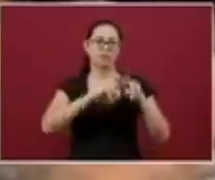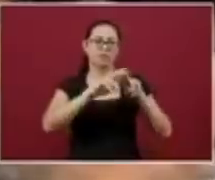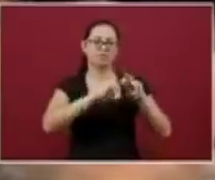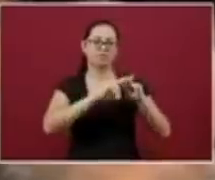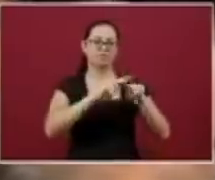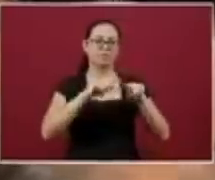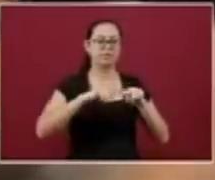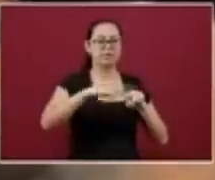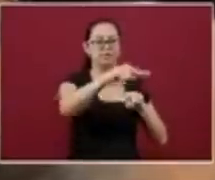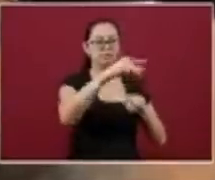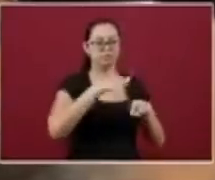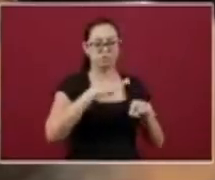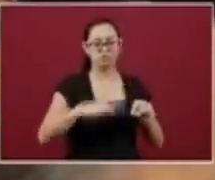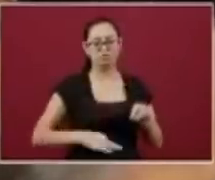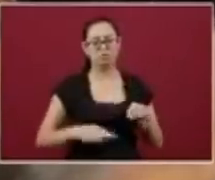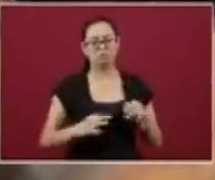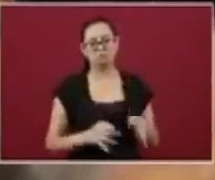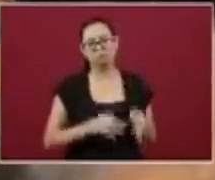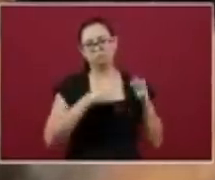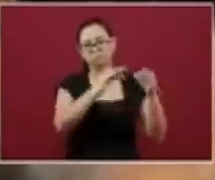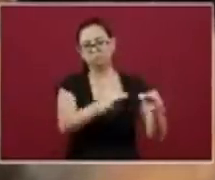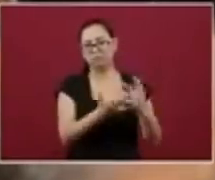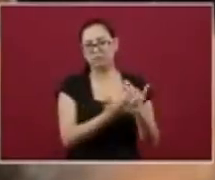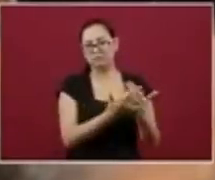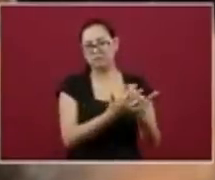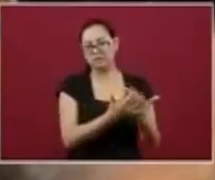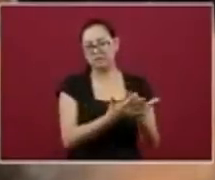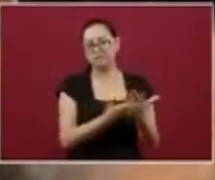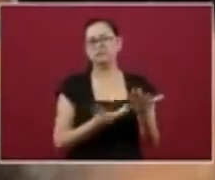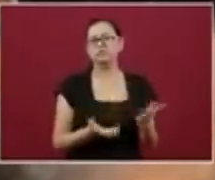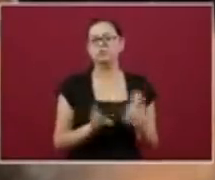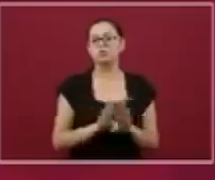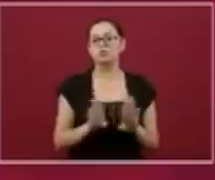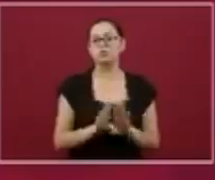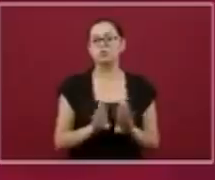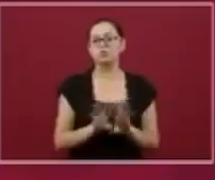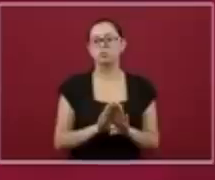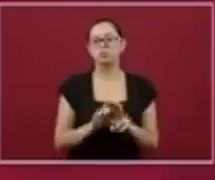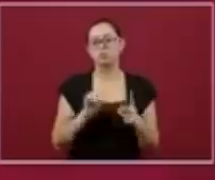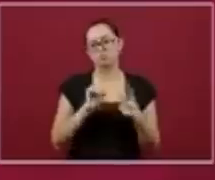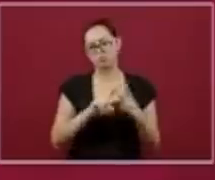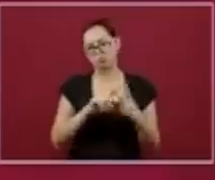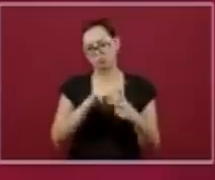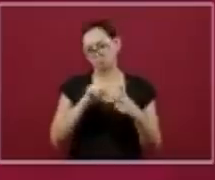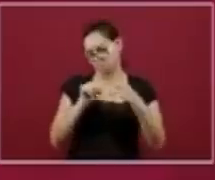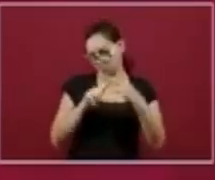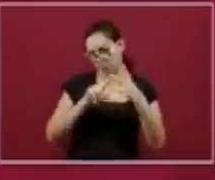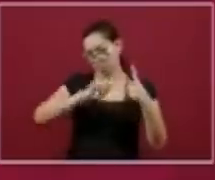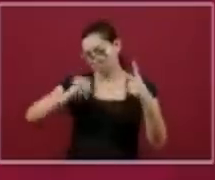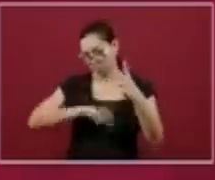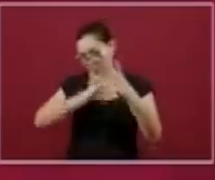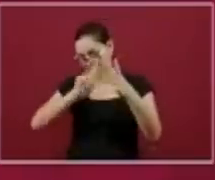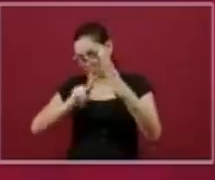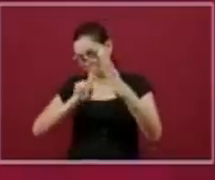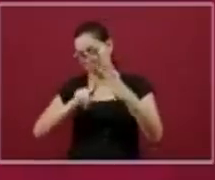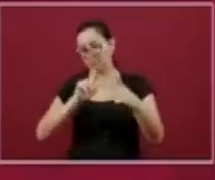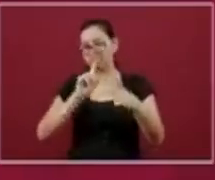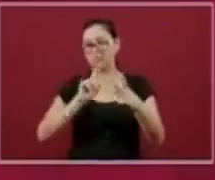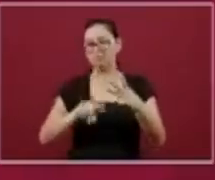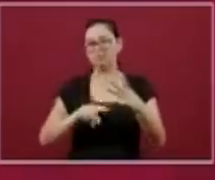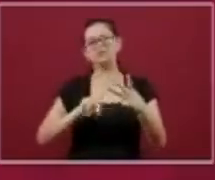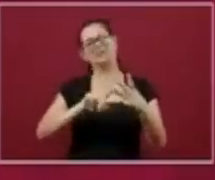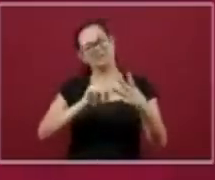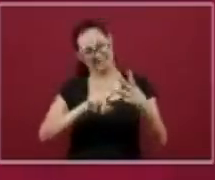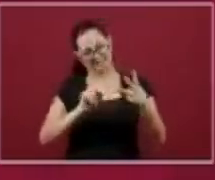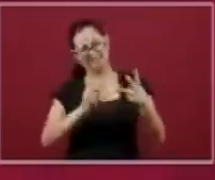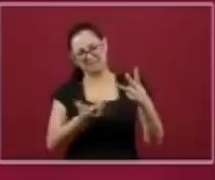va a quedar pospuesto. Esto por una parte. Y bueno, ahorita, si me lo permite, le hago otra pregunta. Pues de una vez la